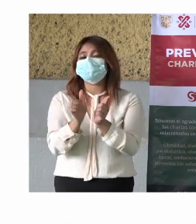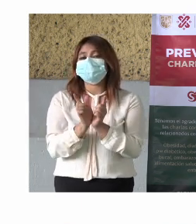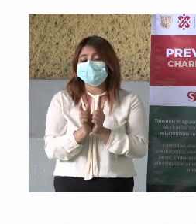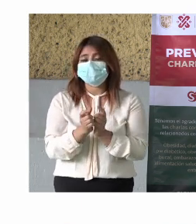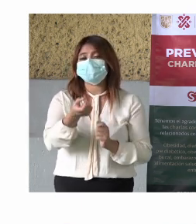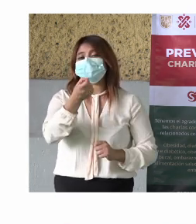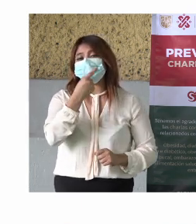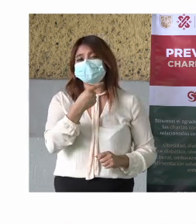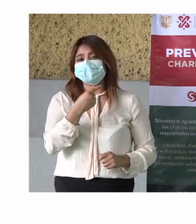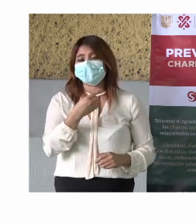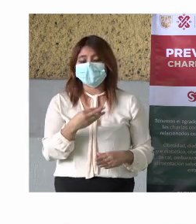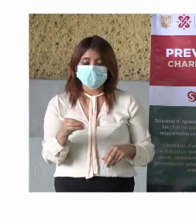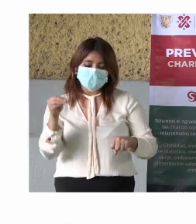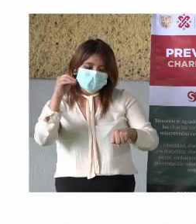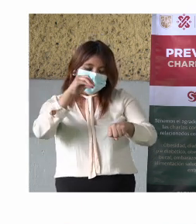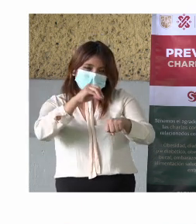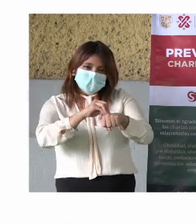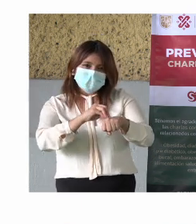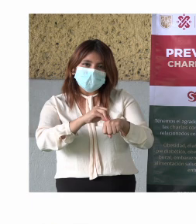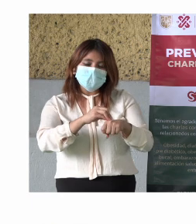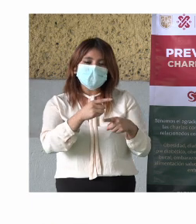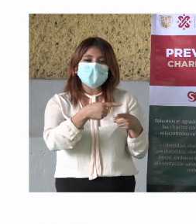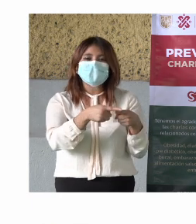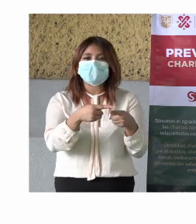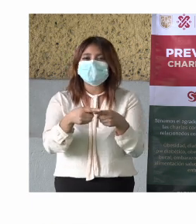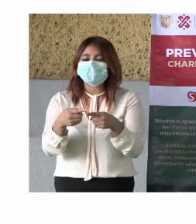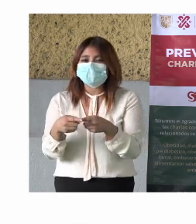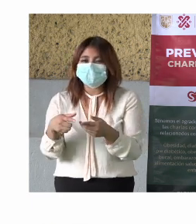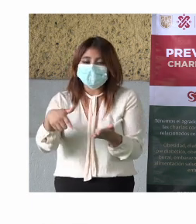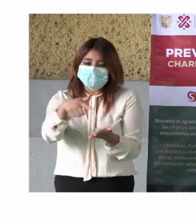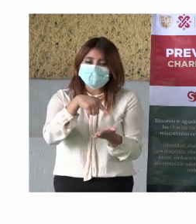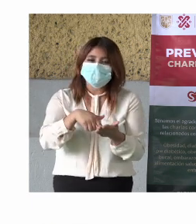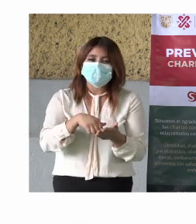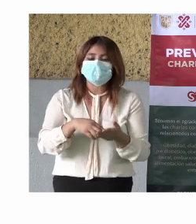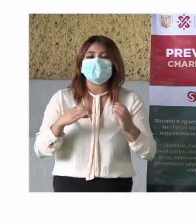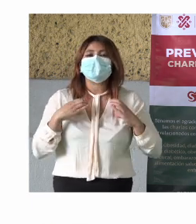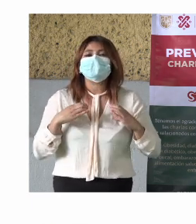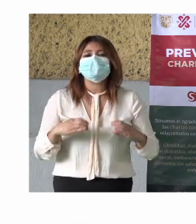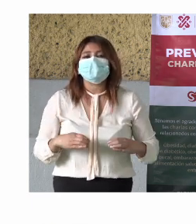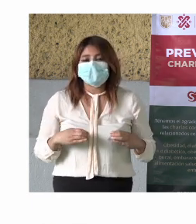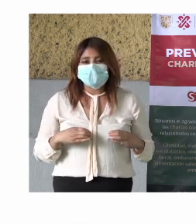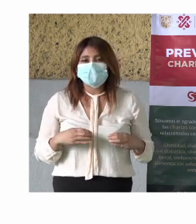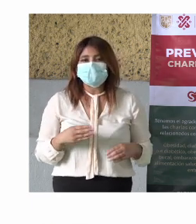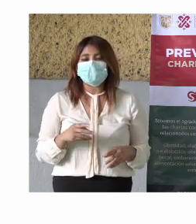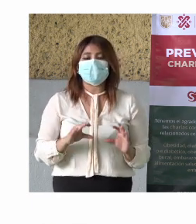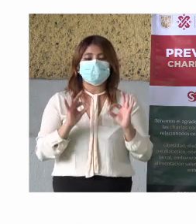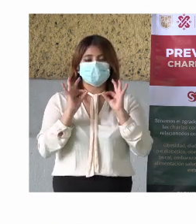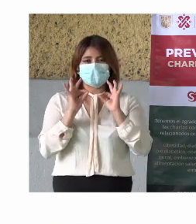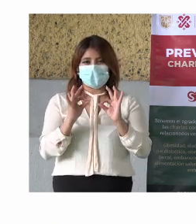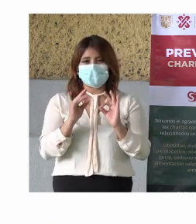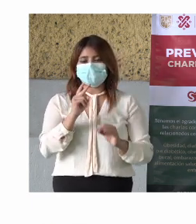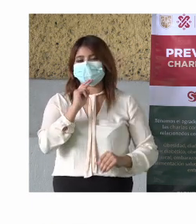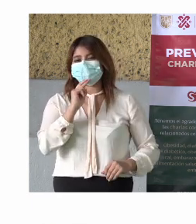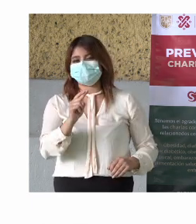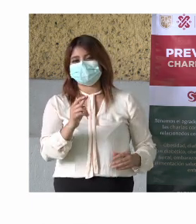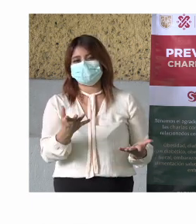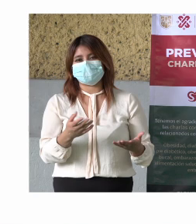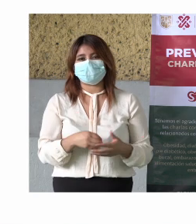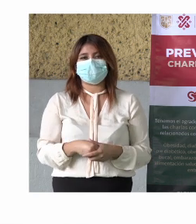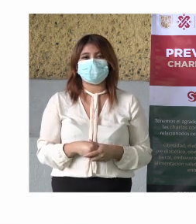va a actuar en distintos órganos con la finalidad de que en todo el cuerpo se tenga una respuesta correcta.